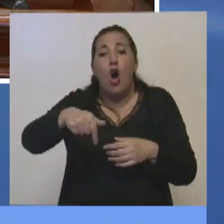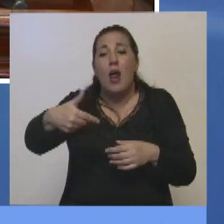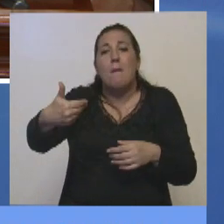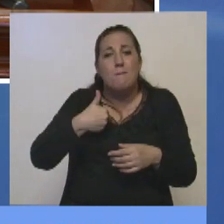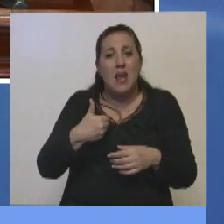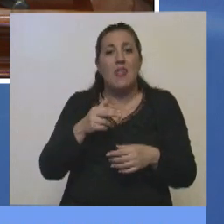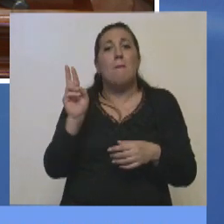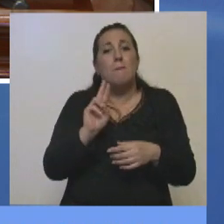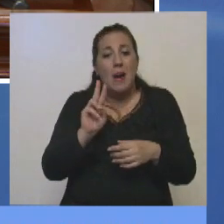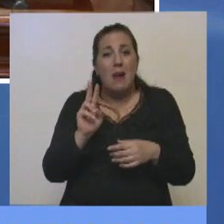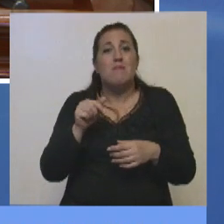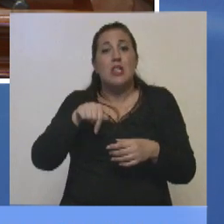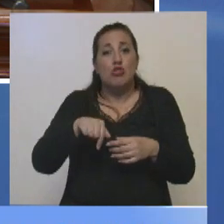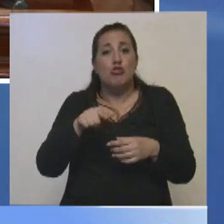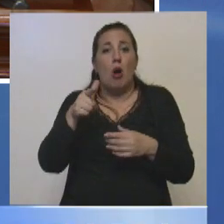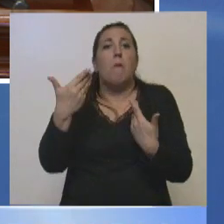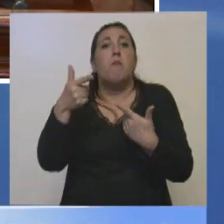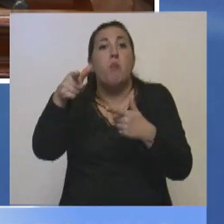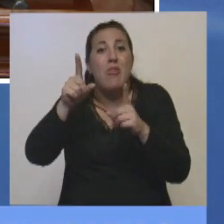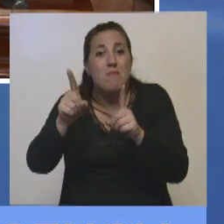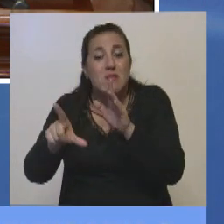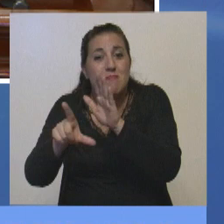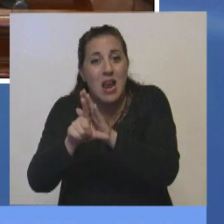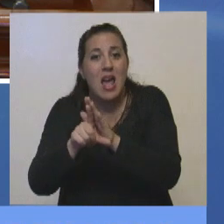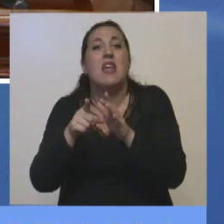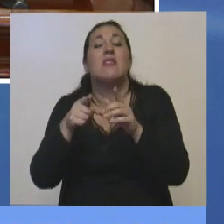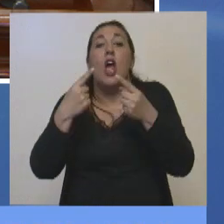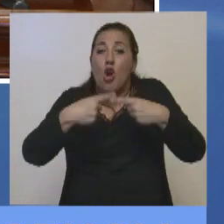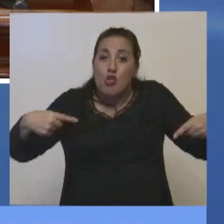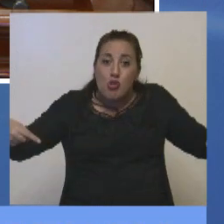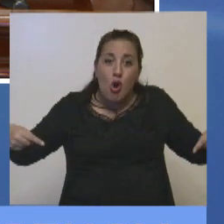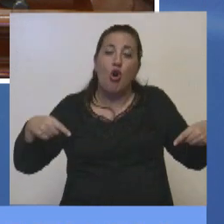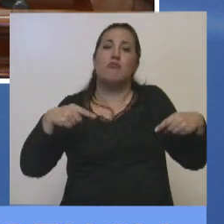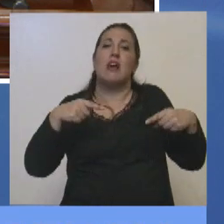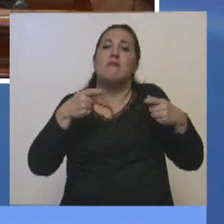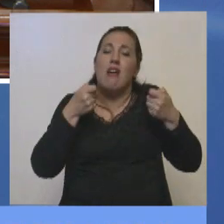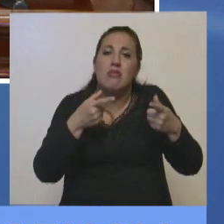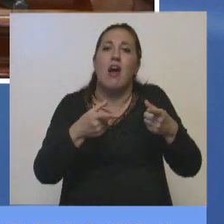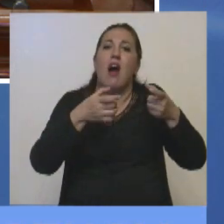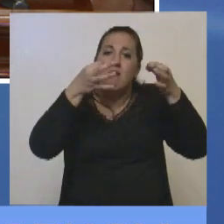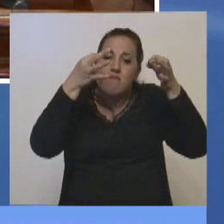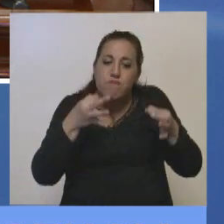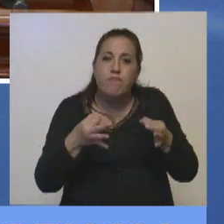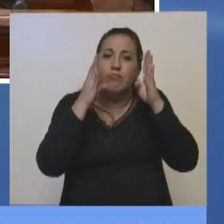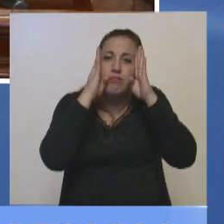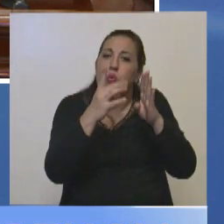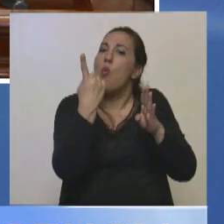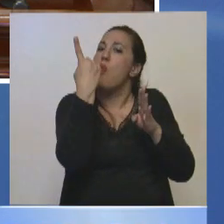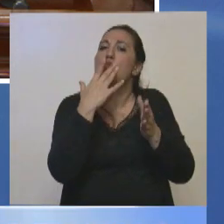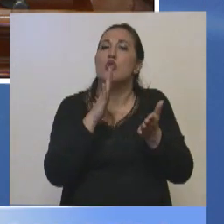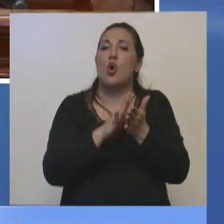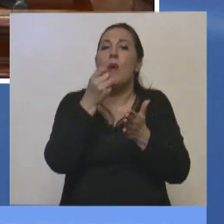mos a utilizar esas herramientas y de asignar esos recursos específicamente para la lucha contra la pandemia